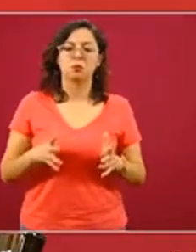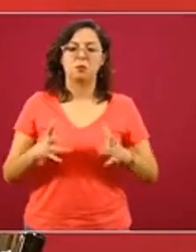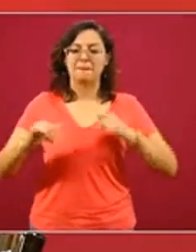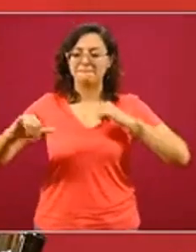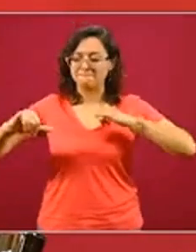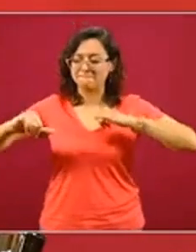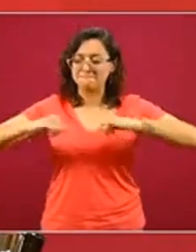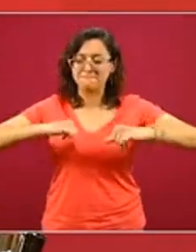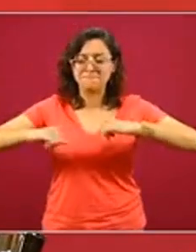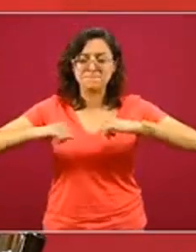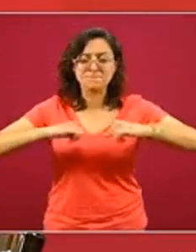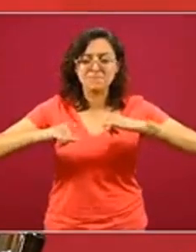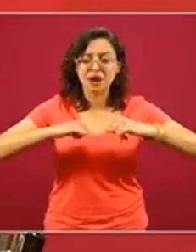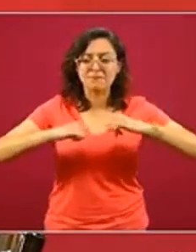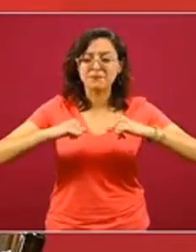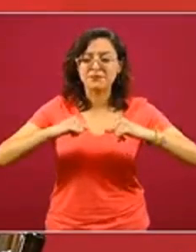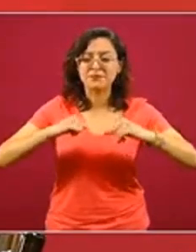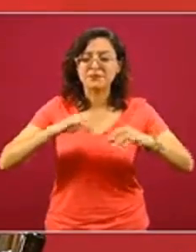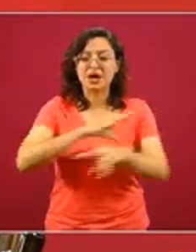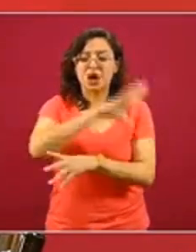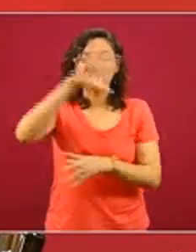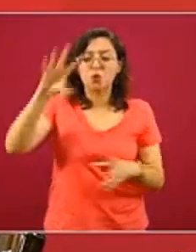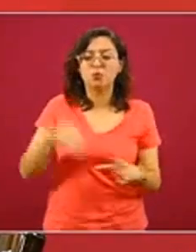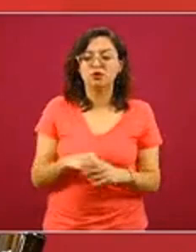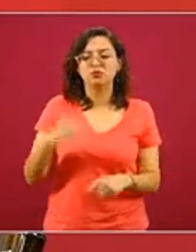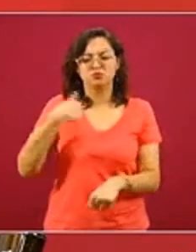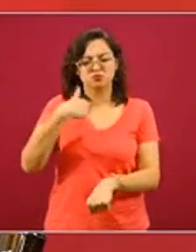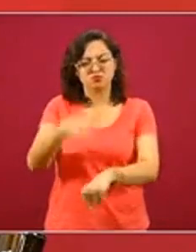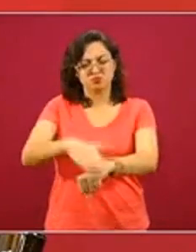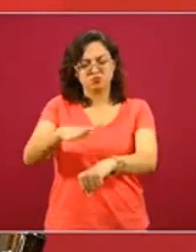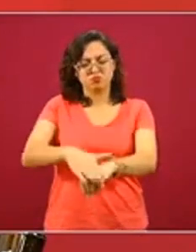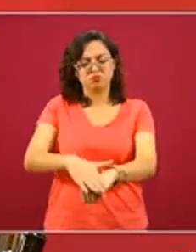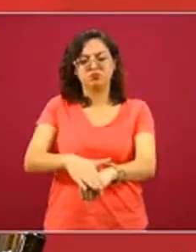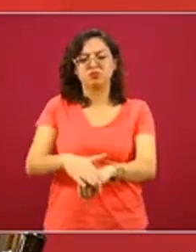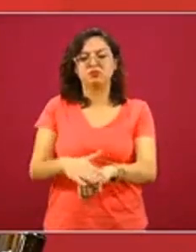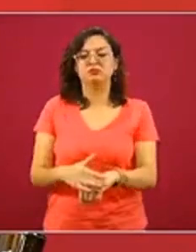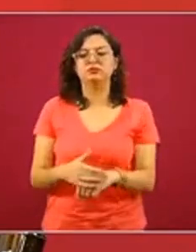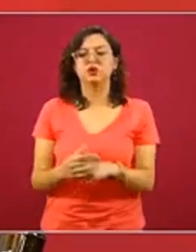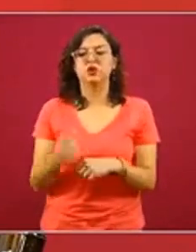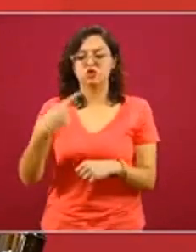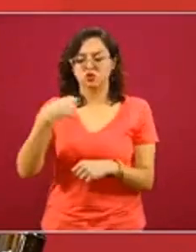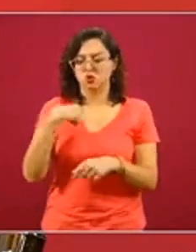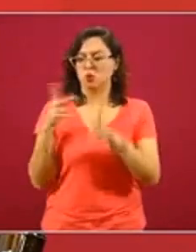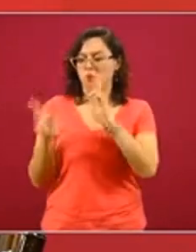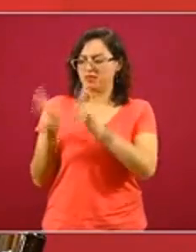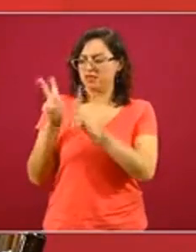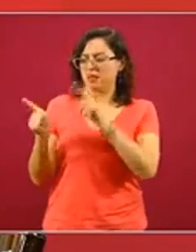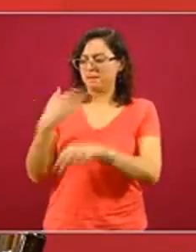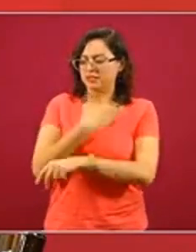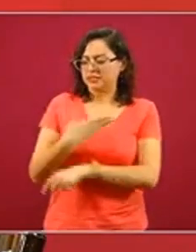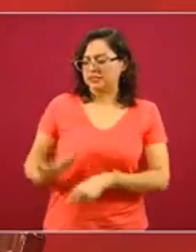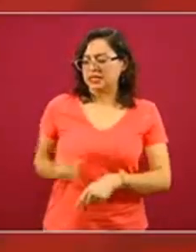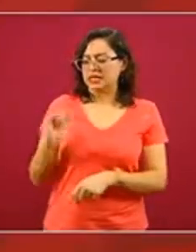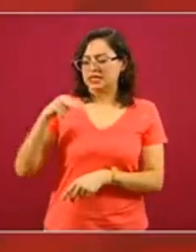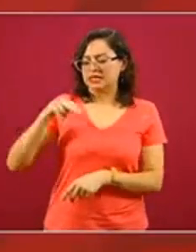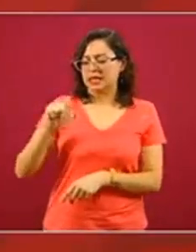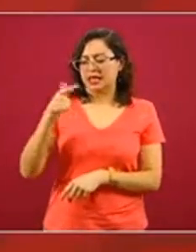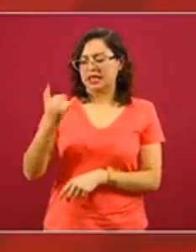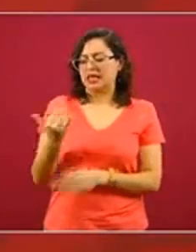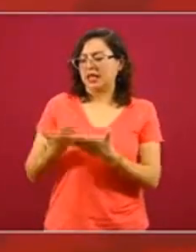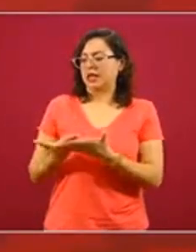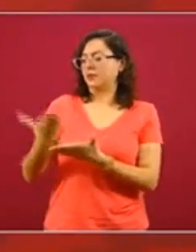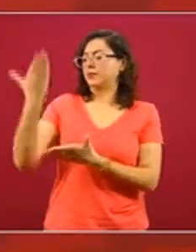completa, la recomiendo mucho. Hablé con el presidente de INEGI hace unas pocas semanas,